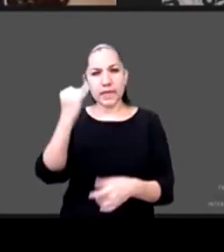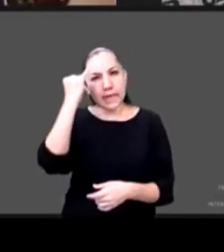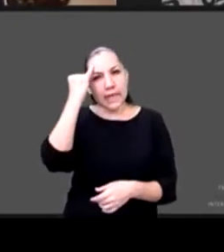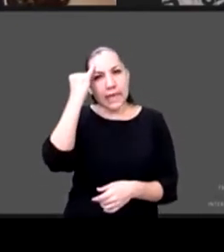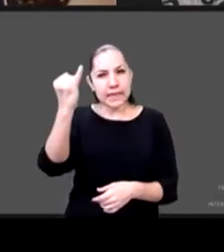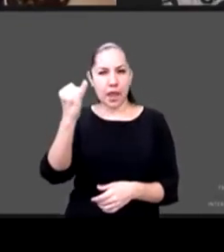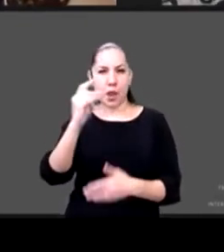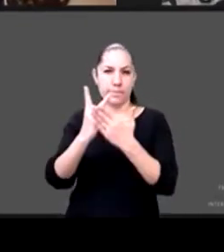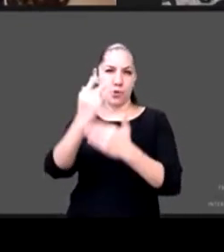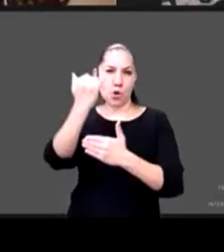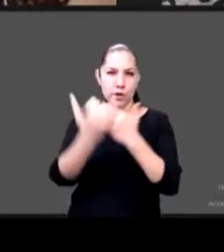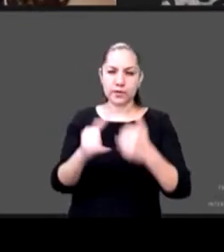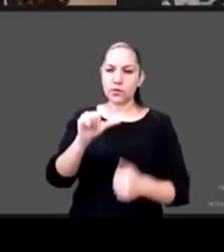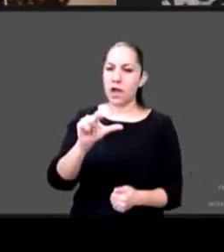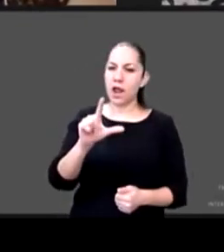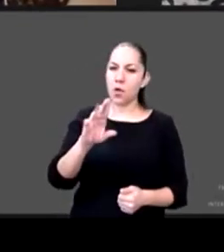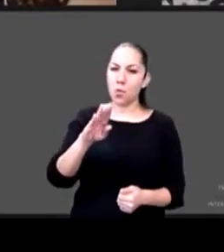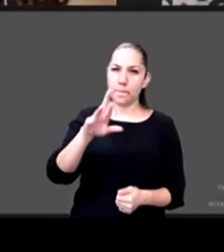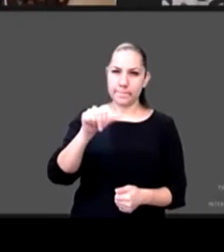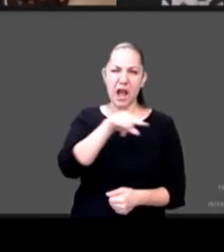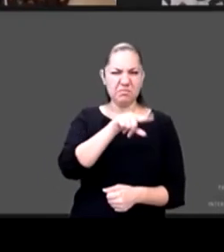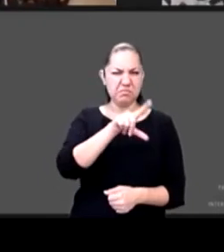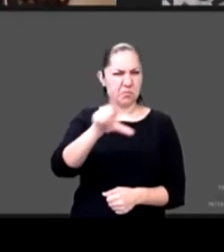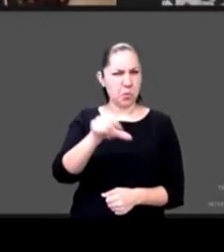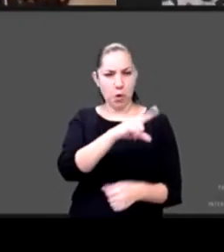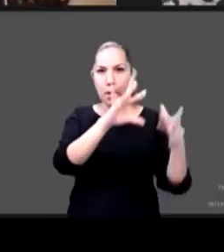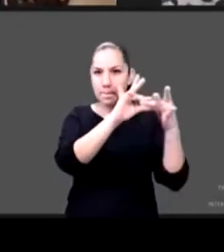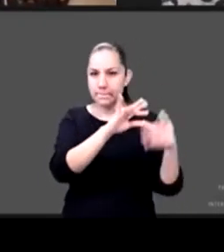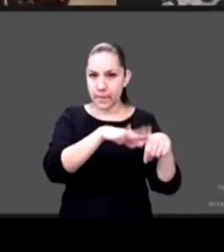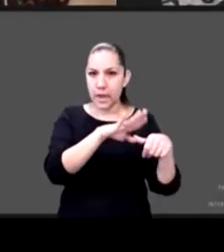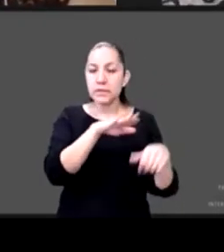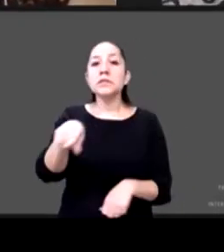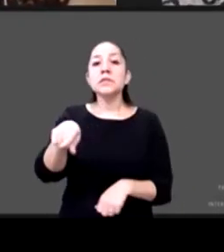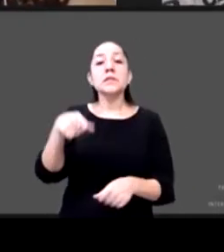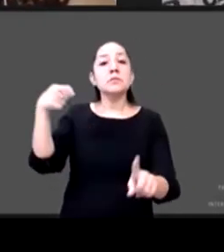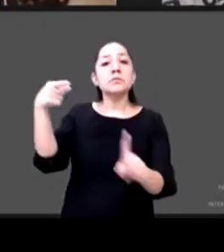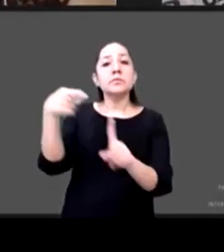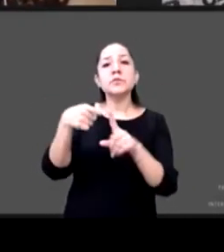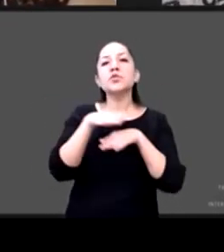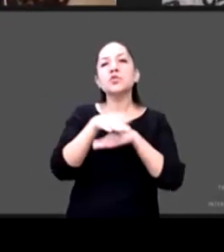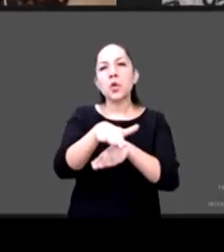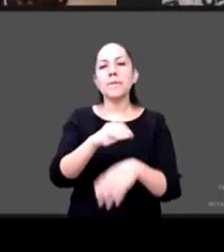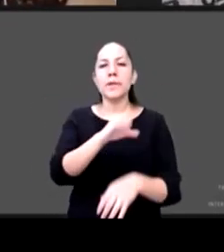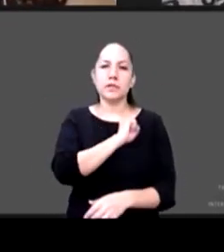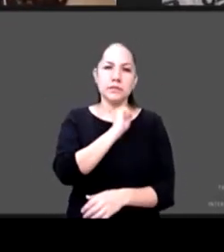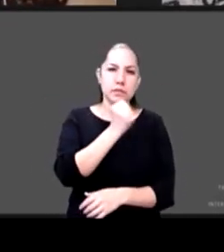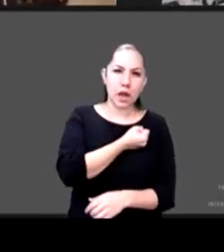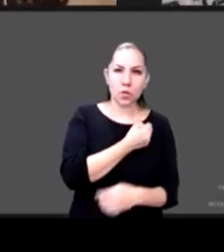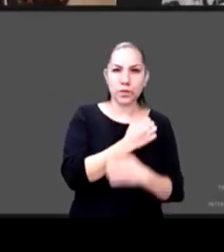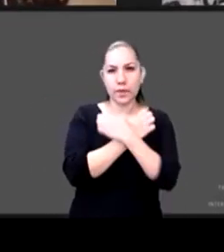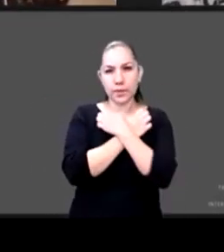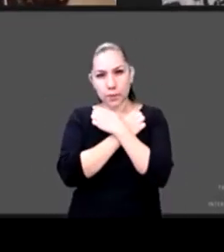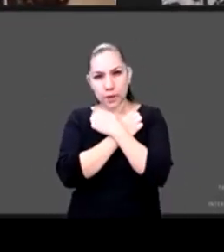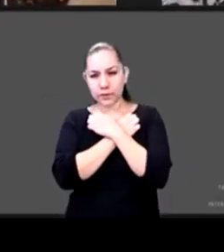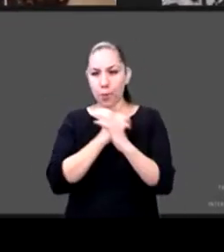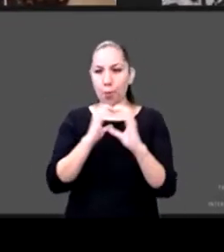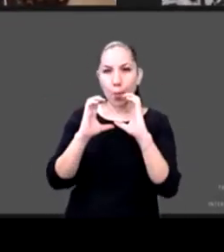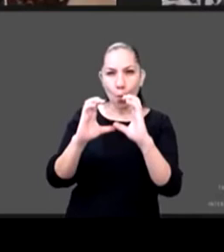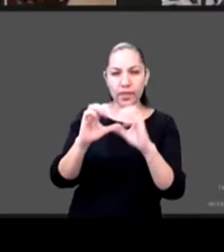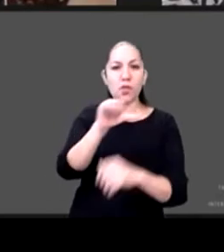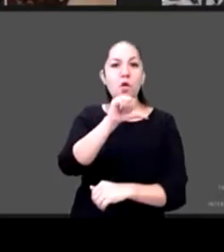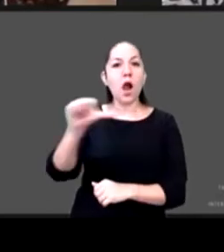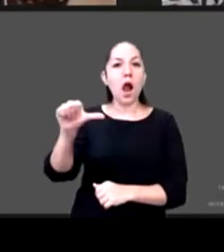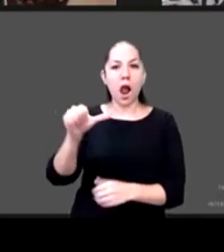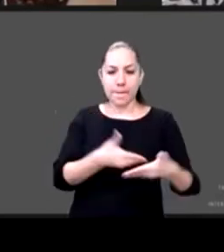cuyo propósito es mejorar la salud, el cuidado, la educación, seguridad y protección de la primera infancia